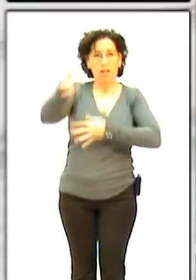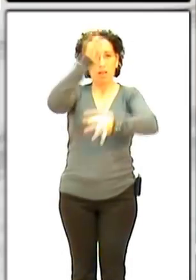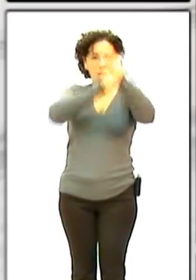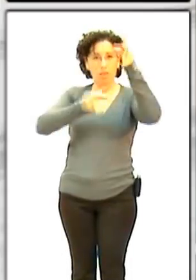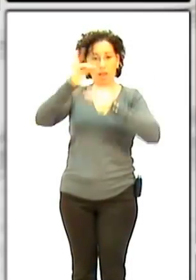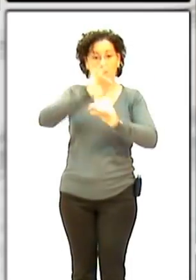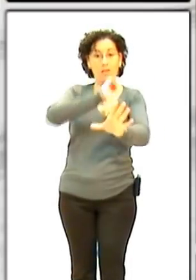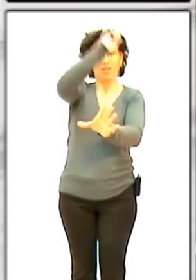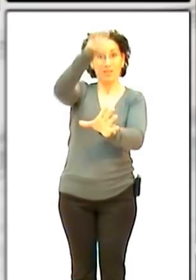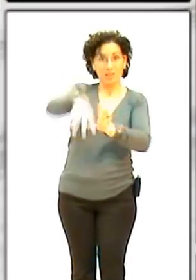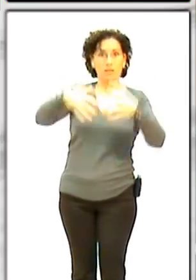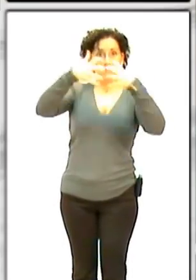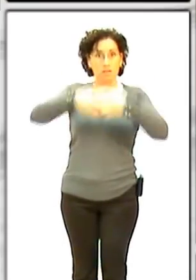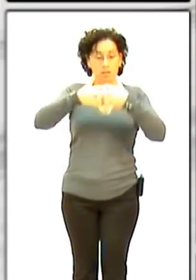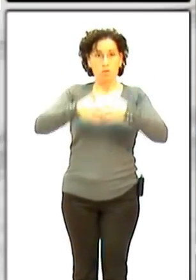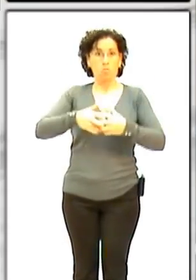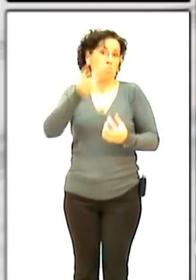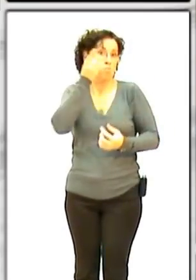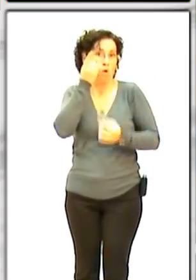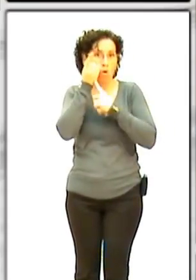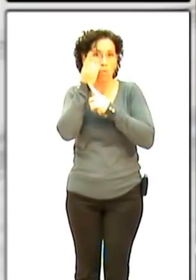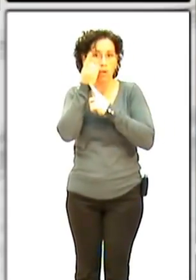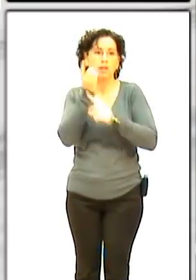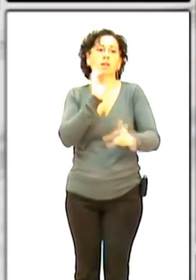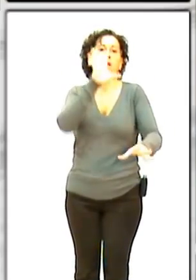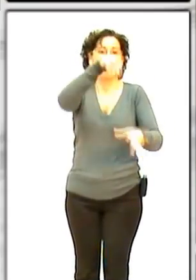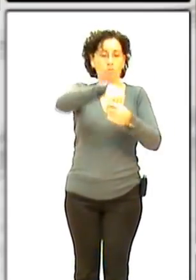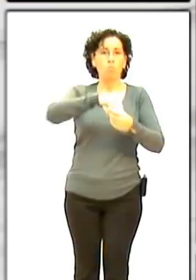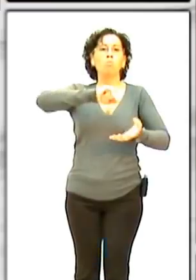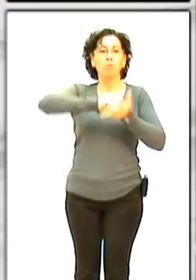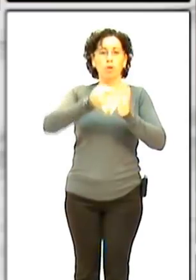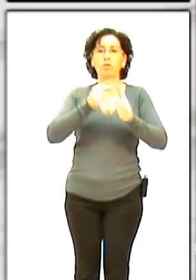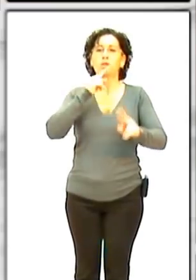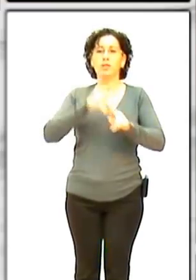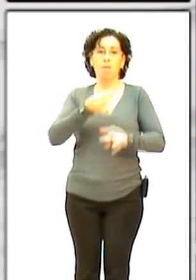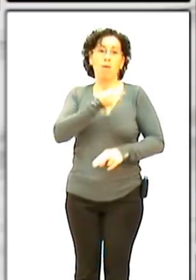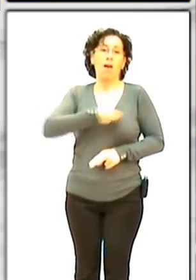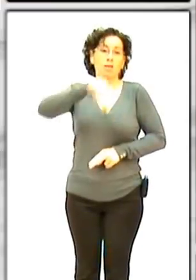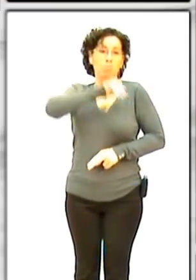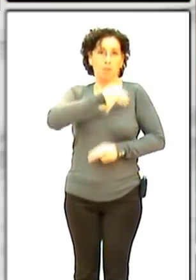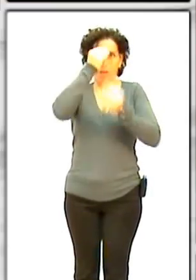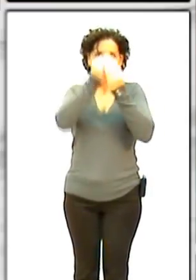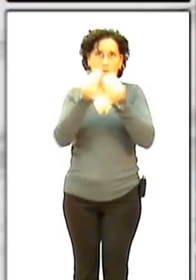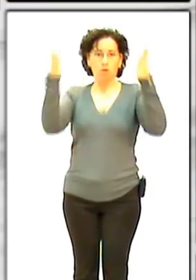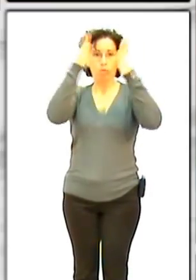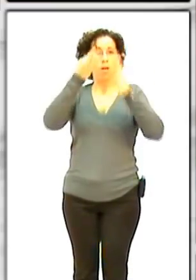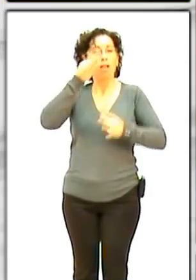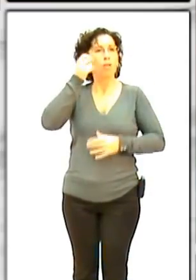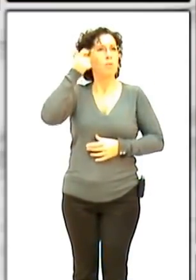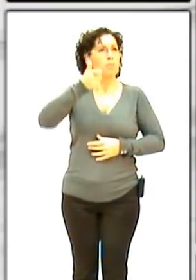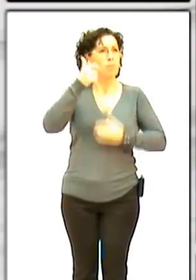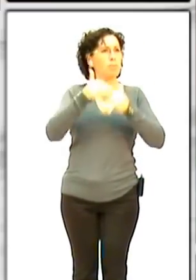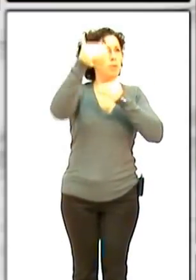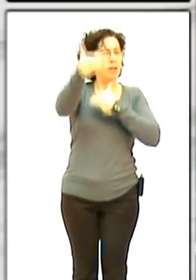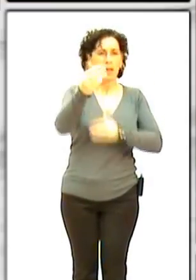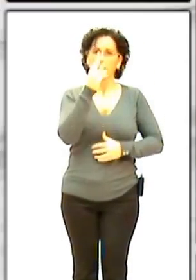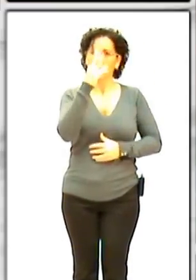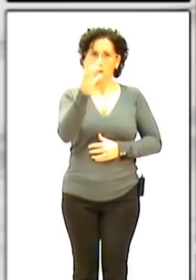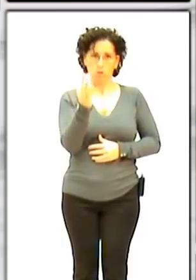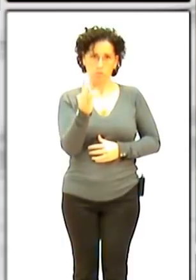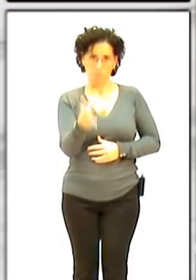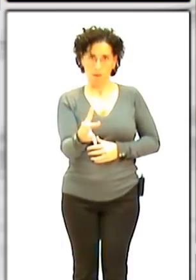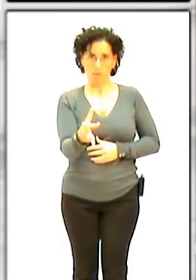través de dispositivos móviles, entre otras cosas, en un proyecto llamado España Virtual, que duró 3 años y medio y